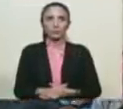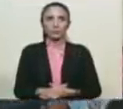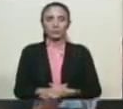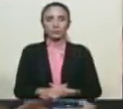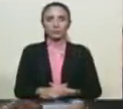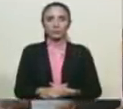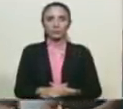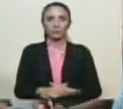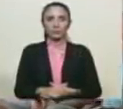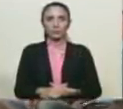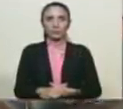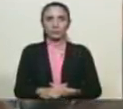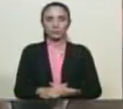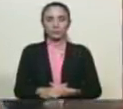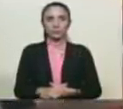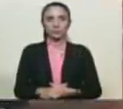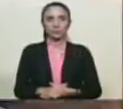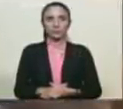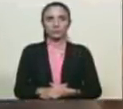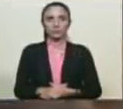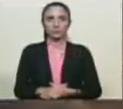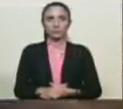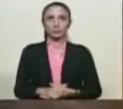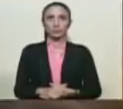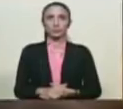para ir a alguna cumbre.